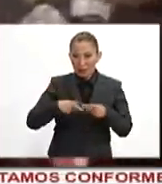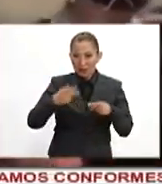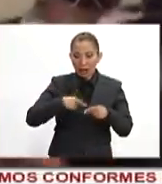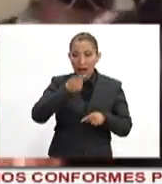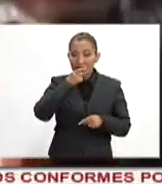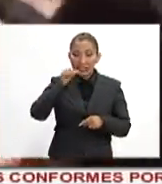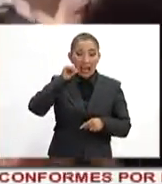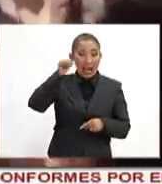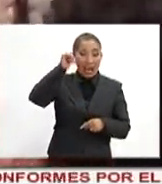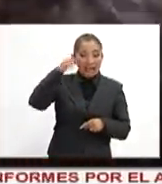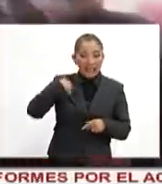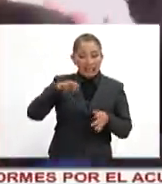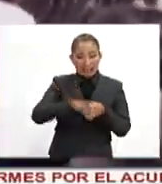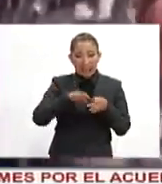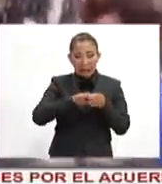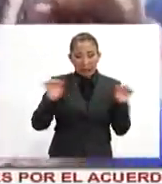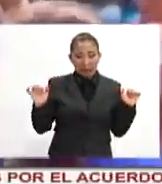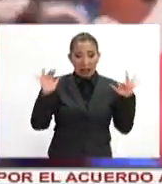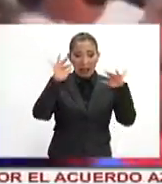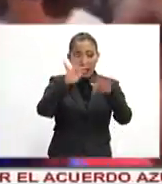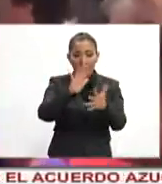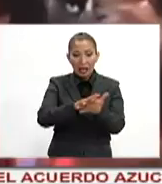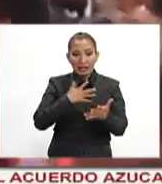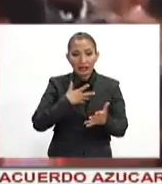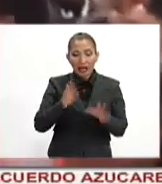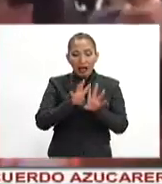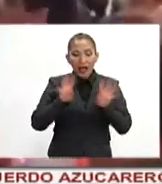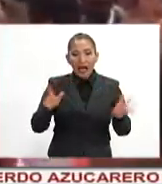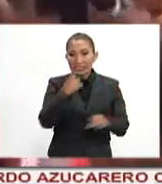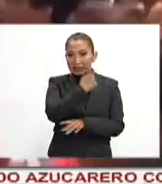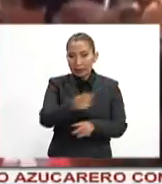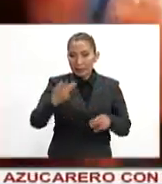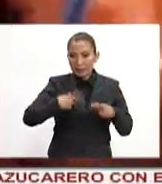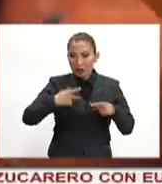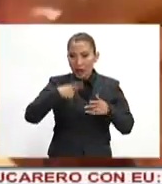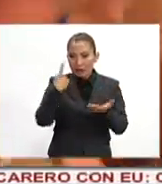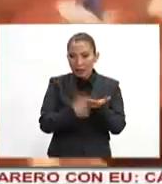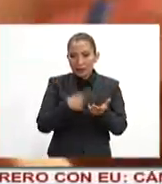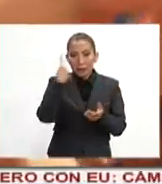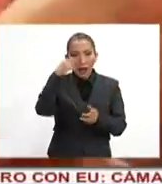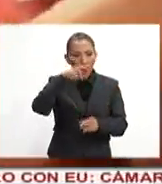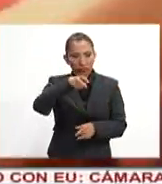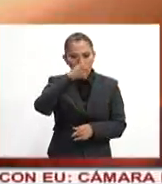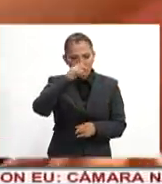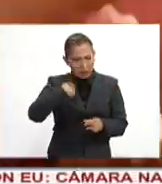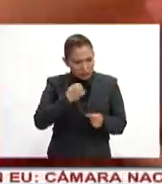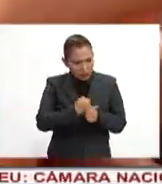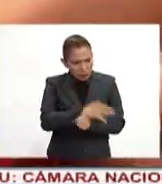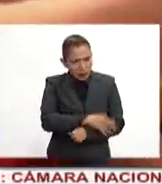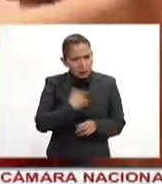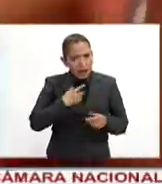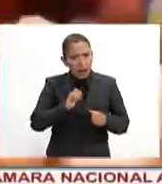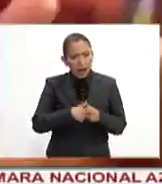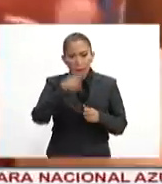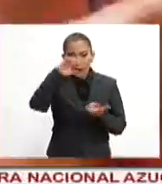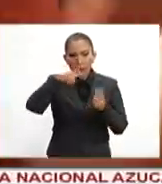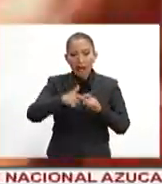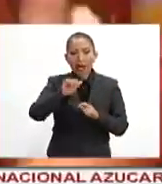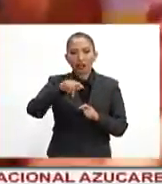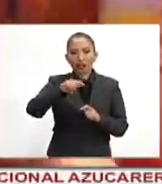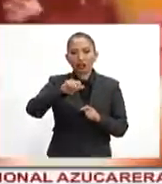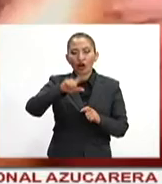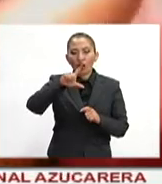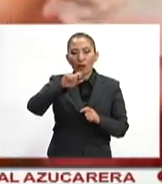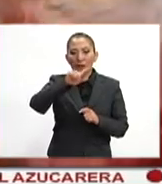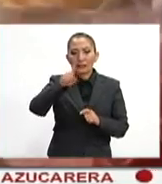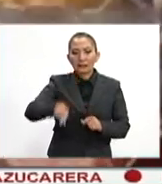apostaron desde ayer en las cercanías del penal, que cuenta con una población de 100 presos, para exigir información. Para México al Día,